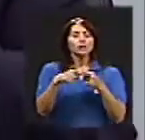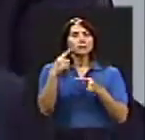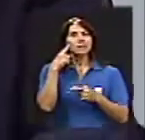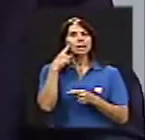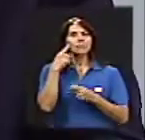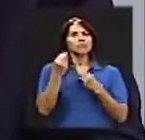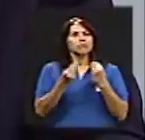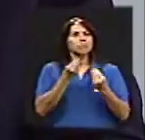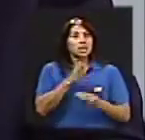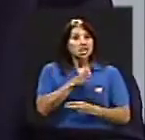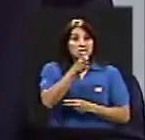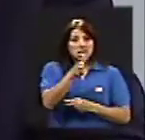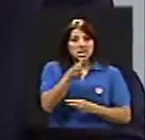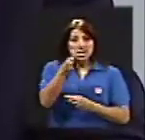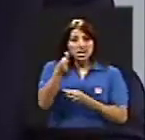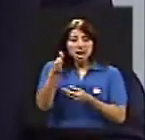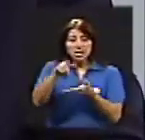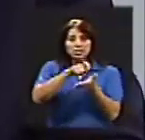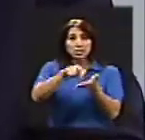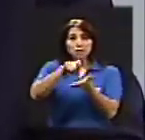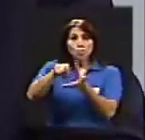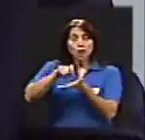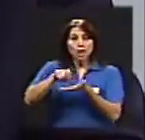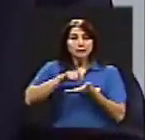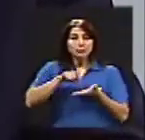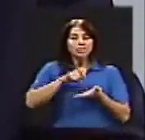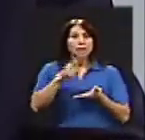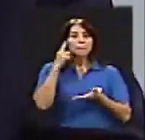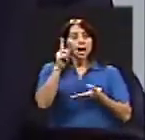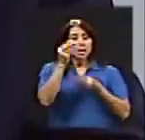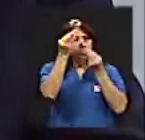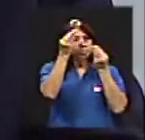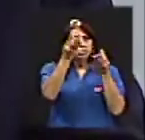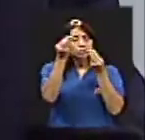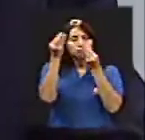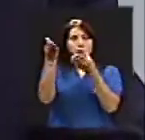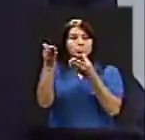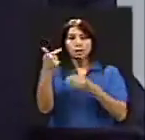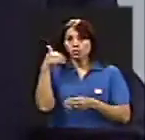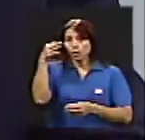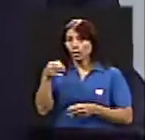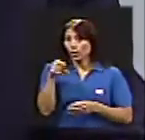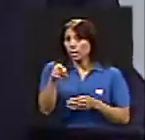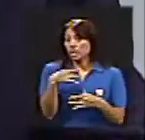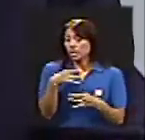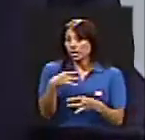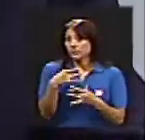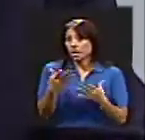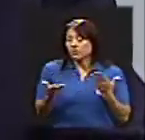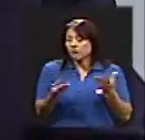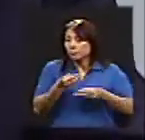primarias, porque me parece que ahí habría un espacio interesante, y quién quita que,